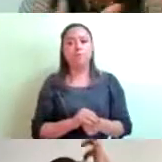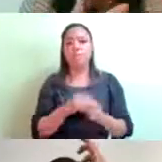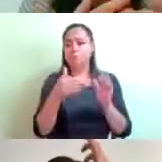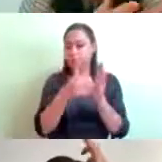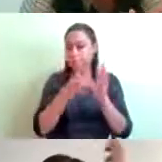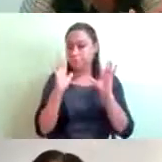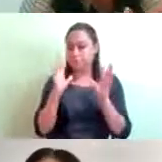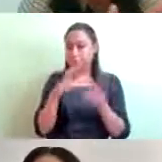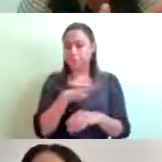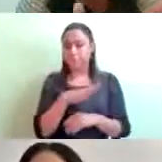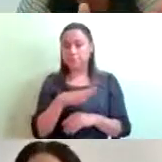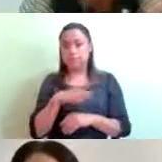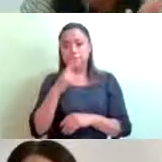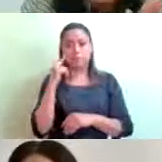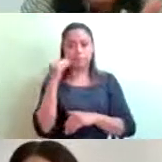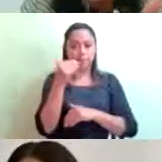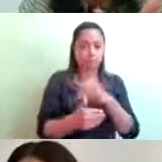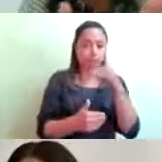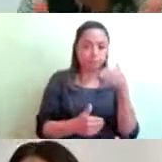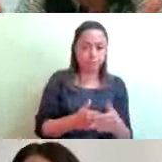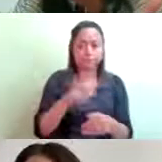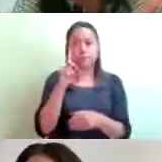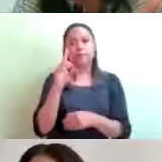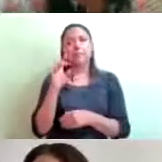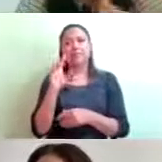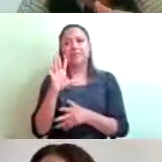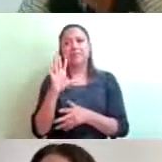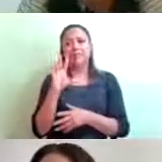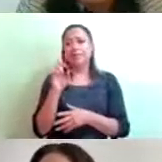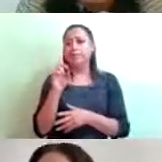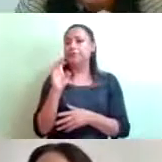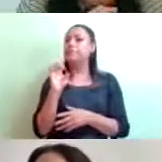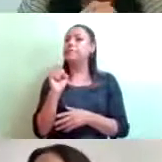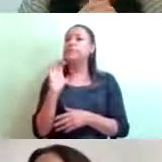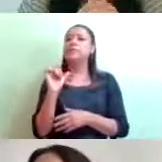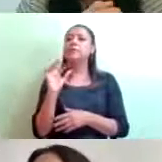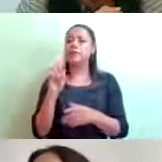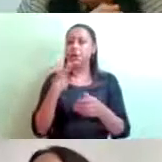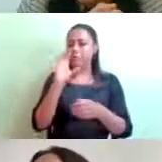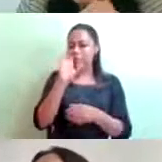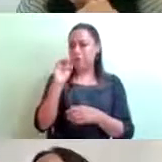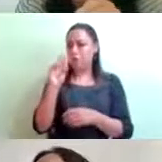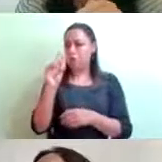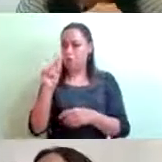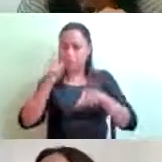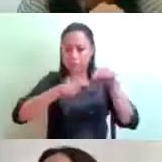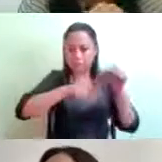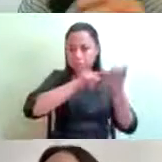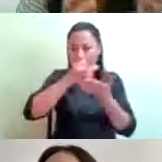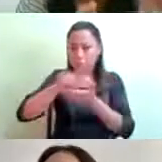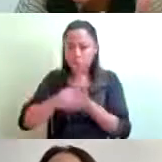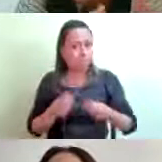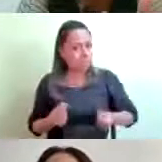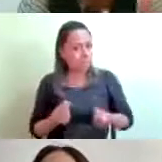está haciendo un proceso de descarbonización de las economías de la Unión Europea de una manera muy acelerada,